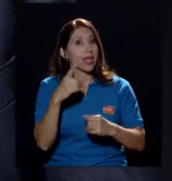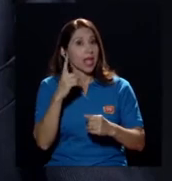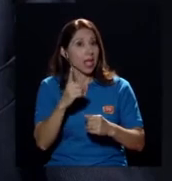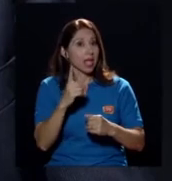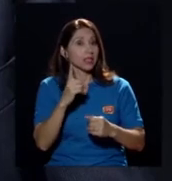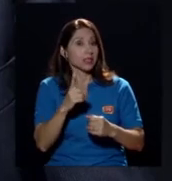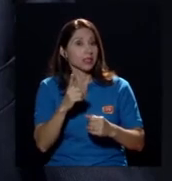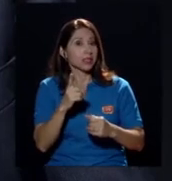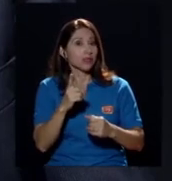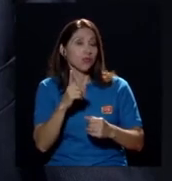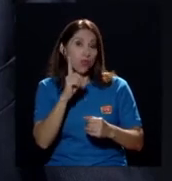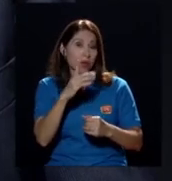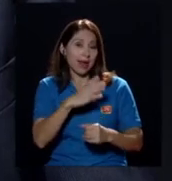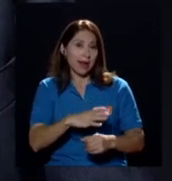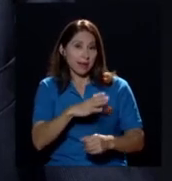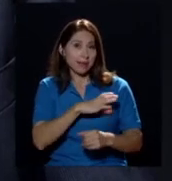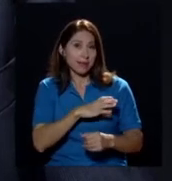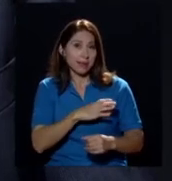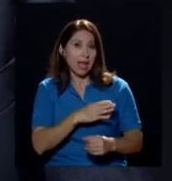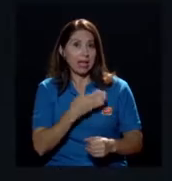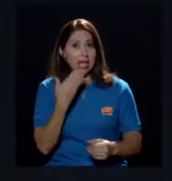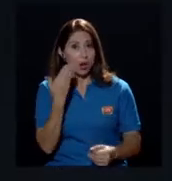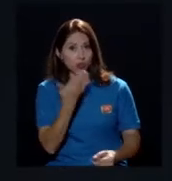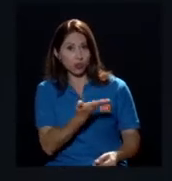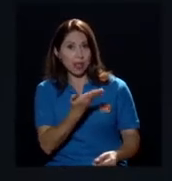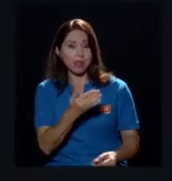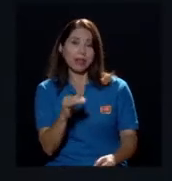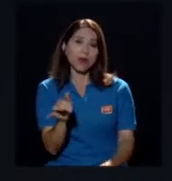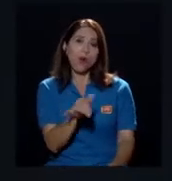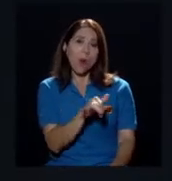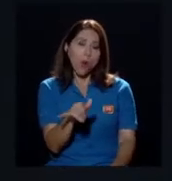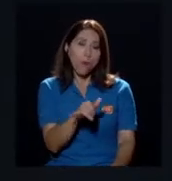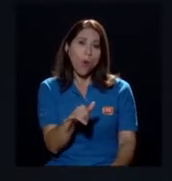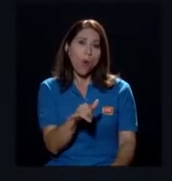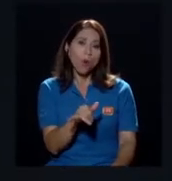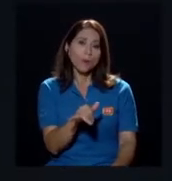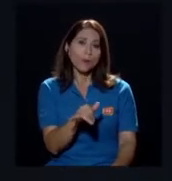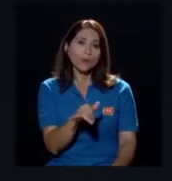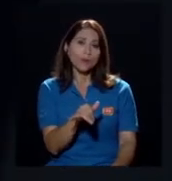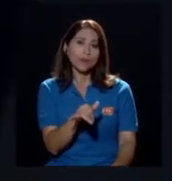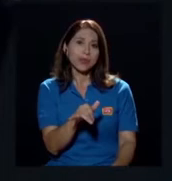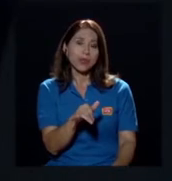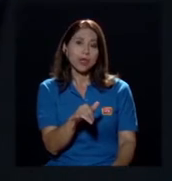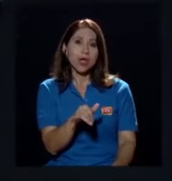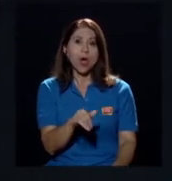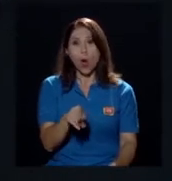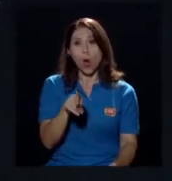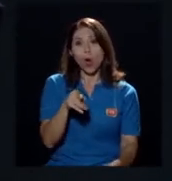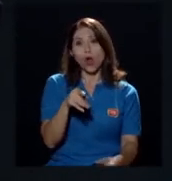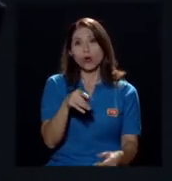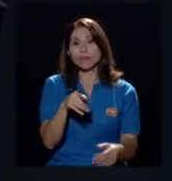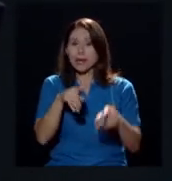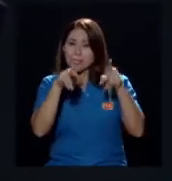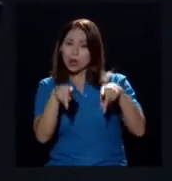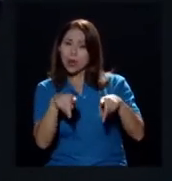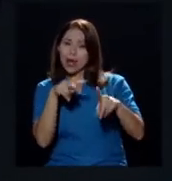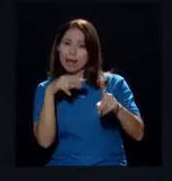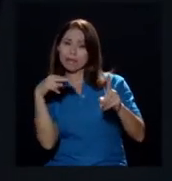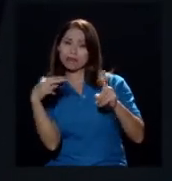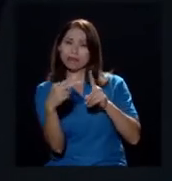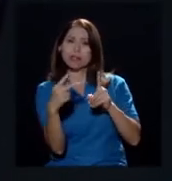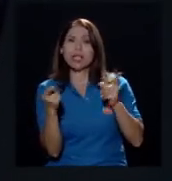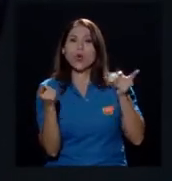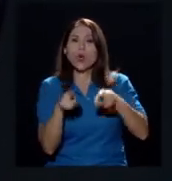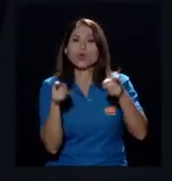a que usted como el lector de lo que ocurría en el país cuando era director